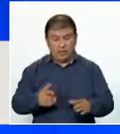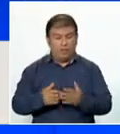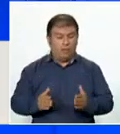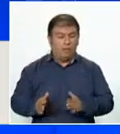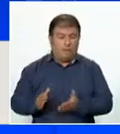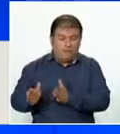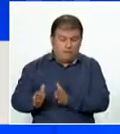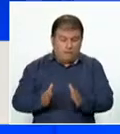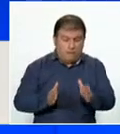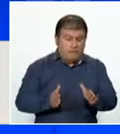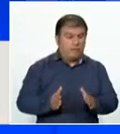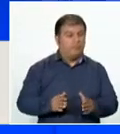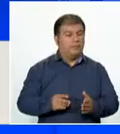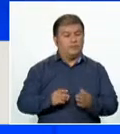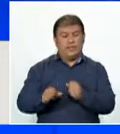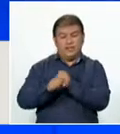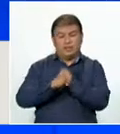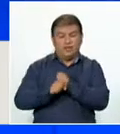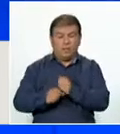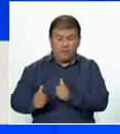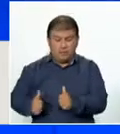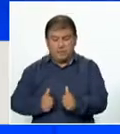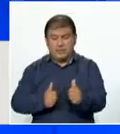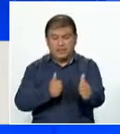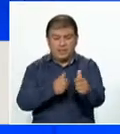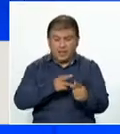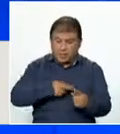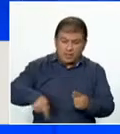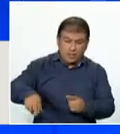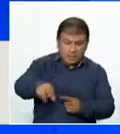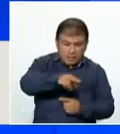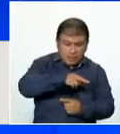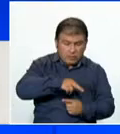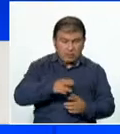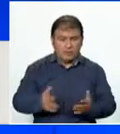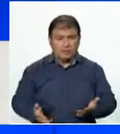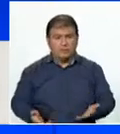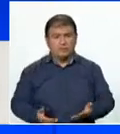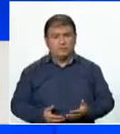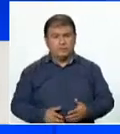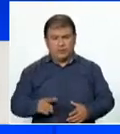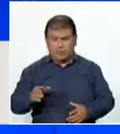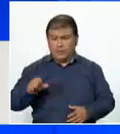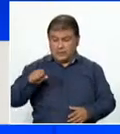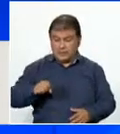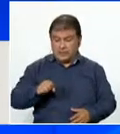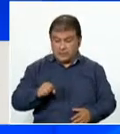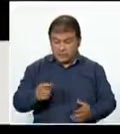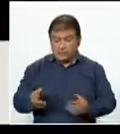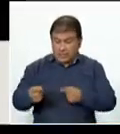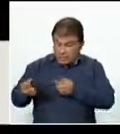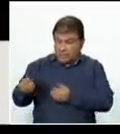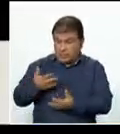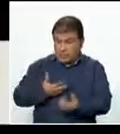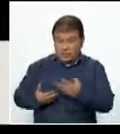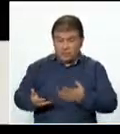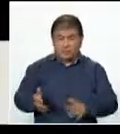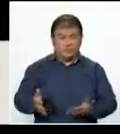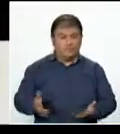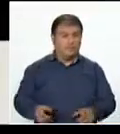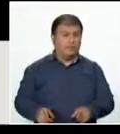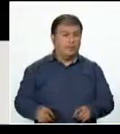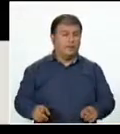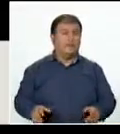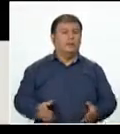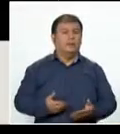de seguridad para perseguir a los delincuentes en las zonas aledañas. Lo que sí nos han comentado de manera preliminar también